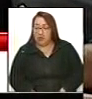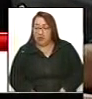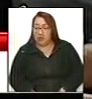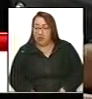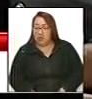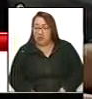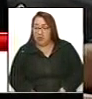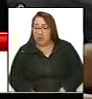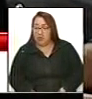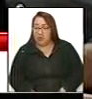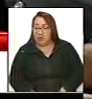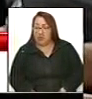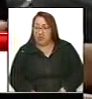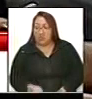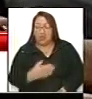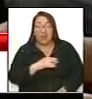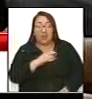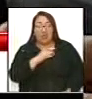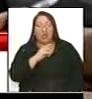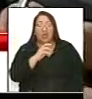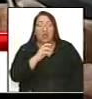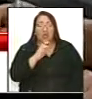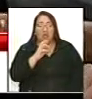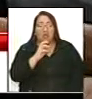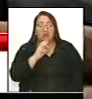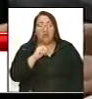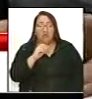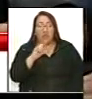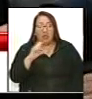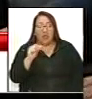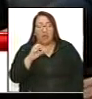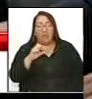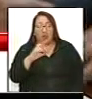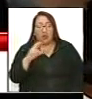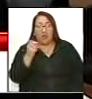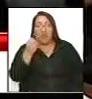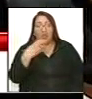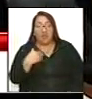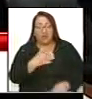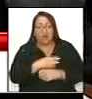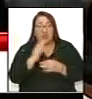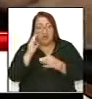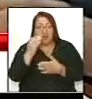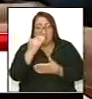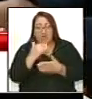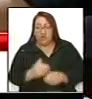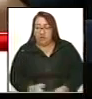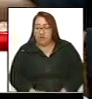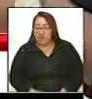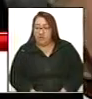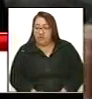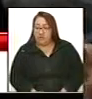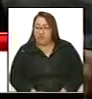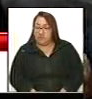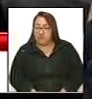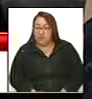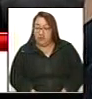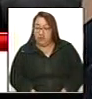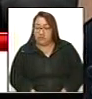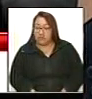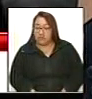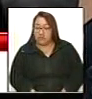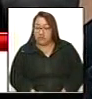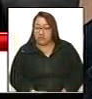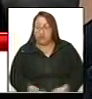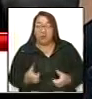curiosamente, el gran jurista Antonio Delgado Porras, mi maestro, ya fallecido, dice en exposición de motivos de la ley de derecho de autor de España, cuando se puso